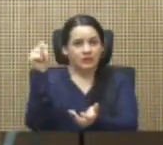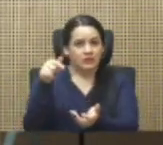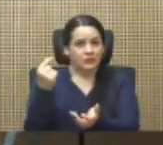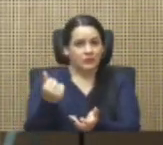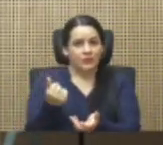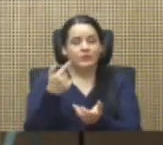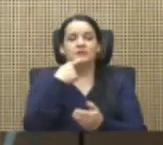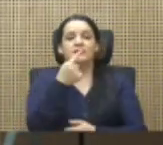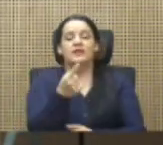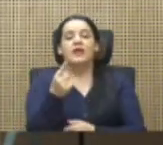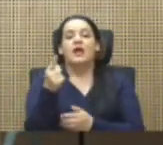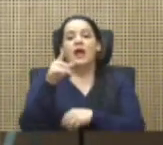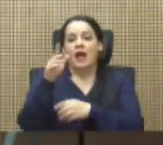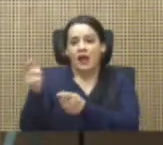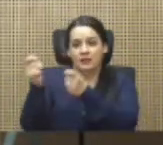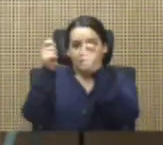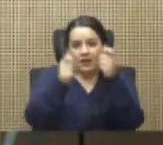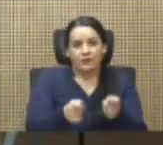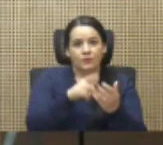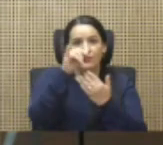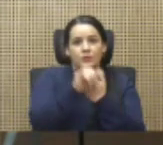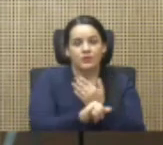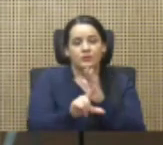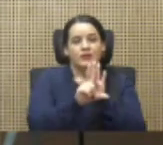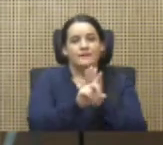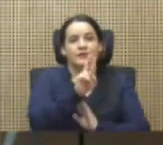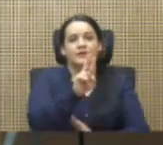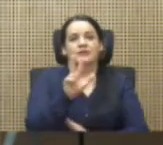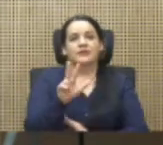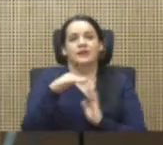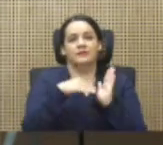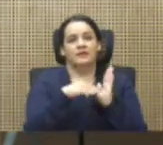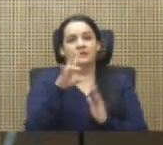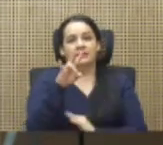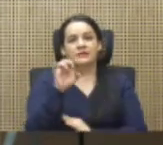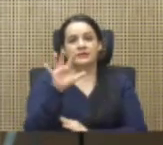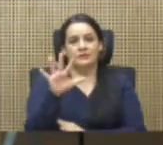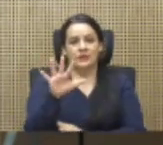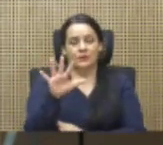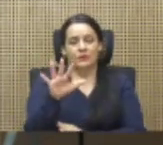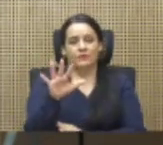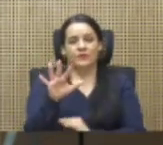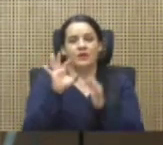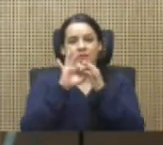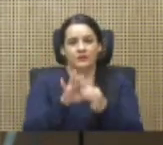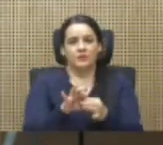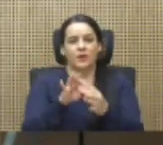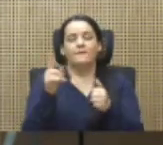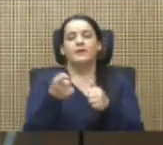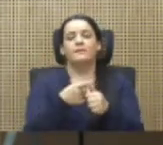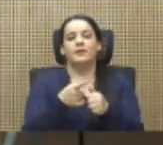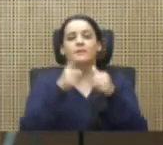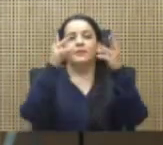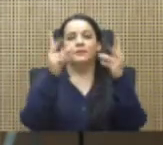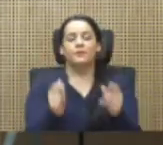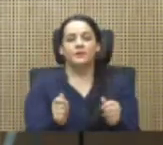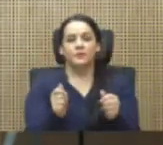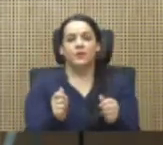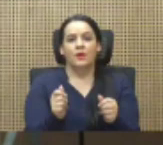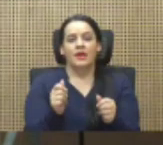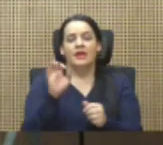al convocar los proyectos de ley 23.705 correspondiente al primer presupuesto extraordinario y